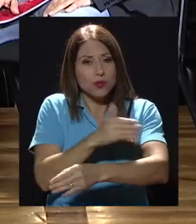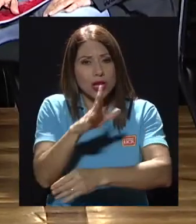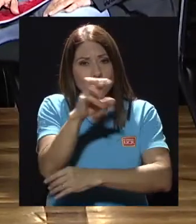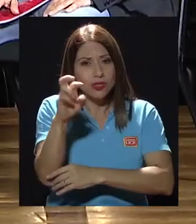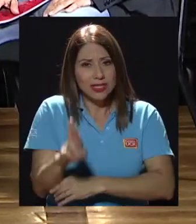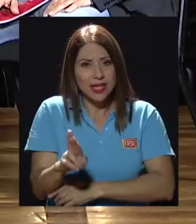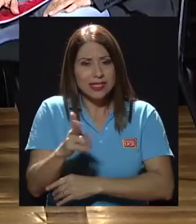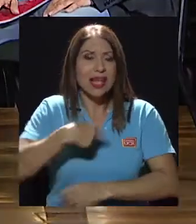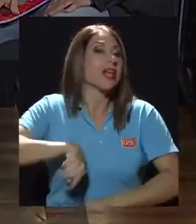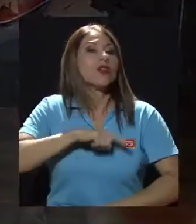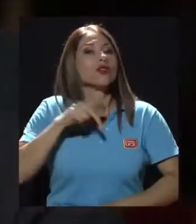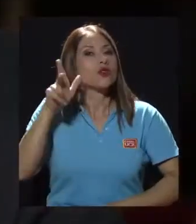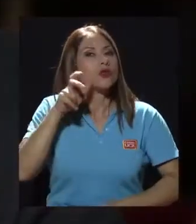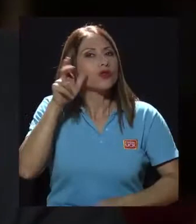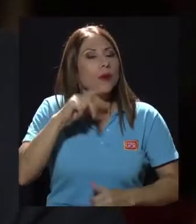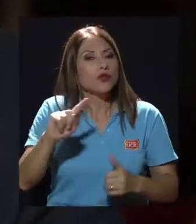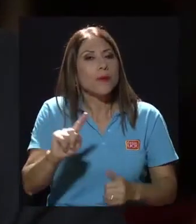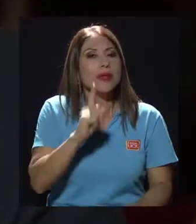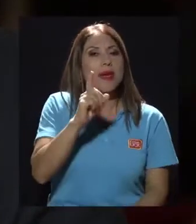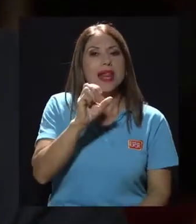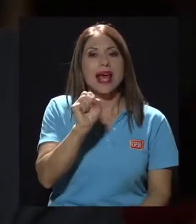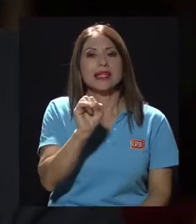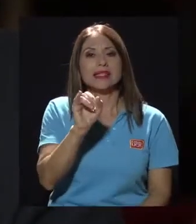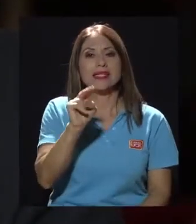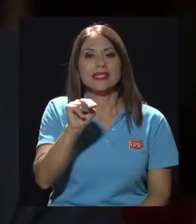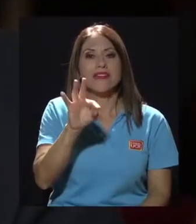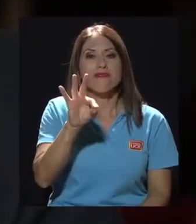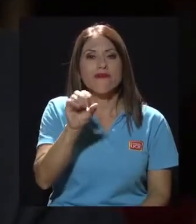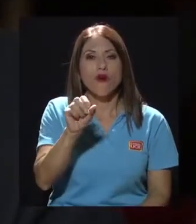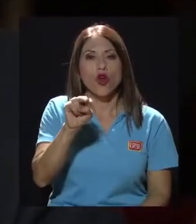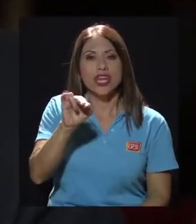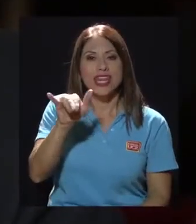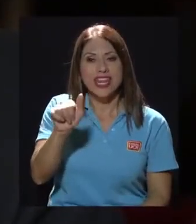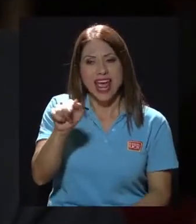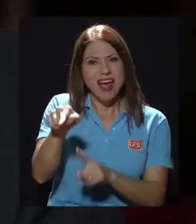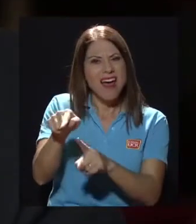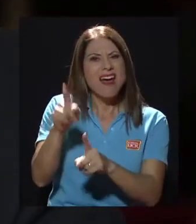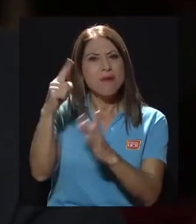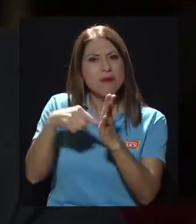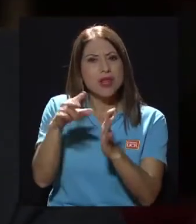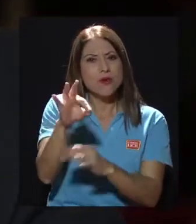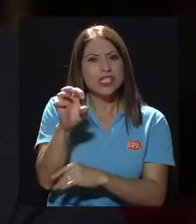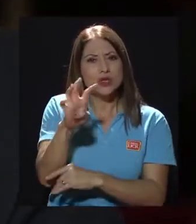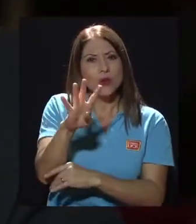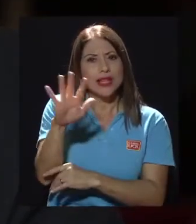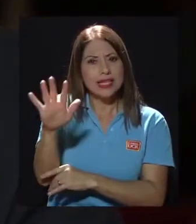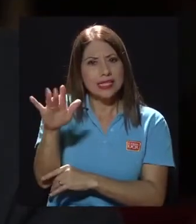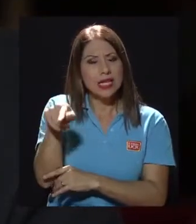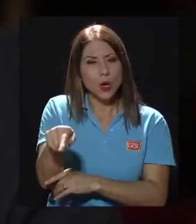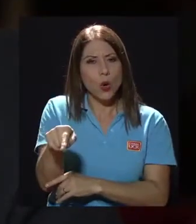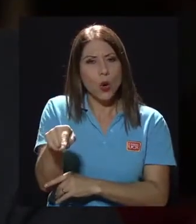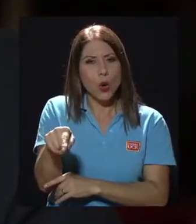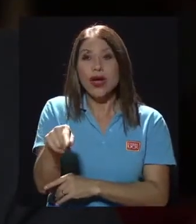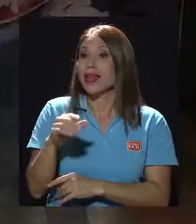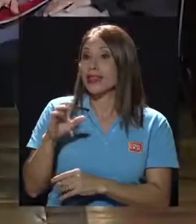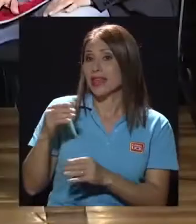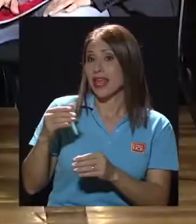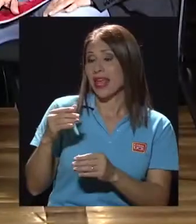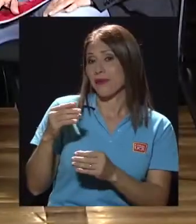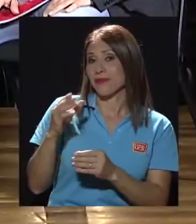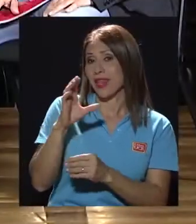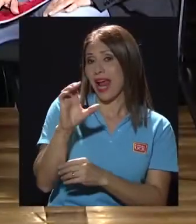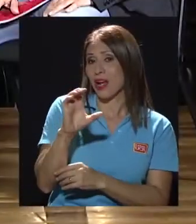escuchamos la primera sinfonía, que es una sinfonía de 1945. Y quisiera hacerle